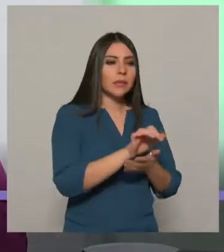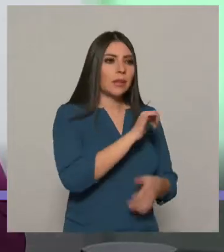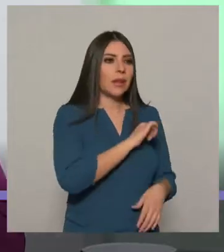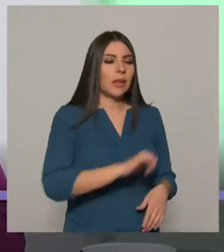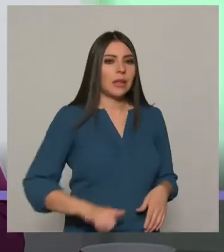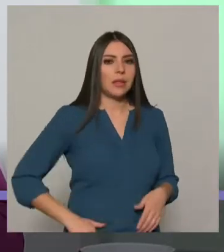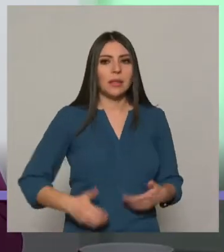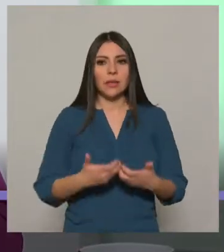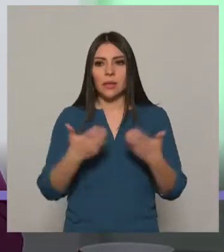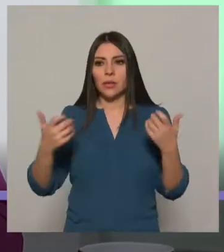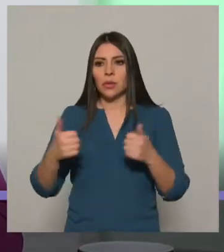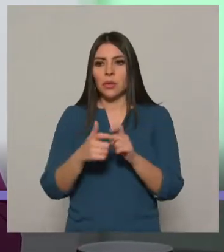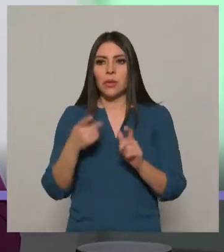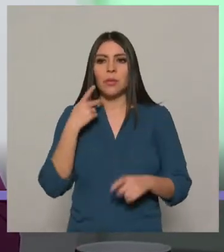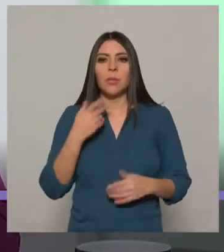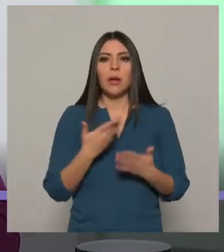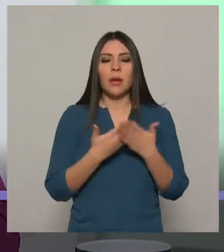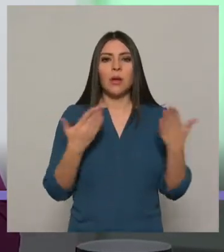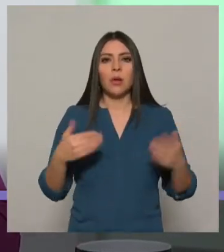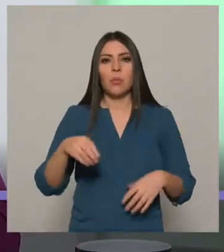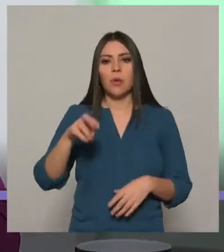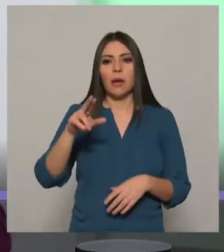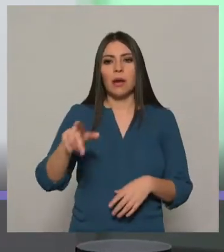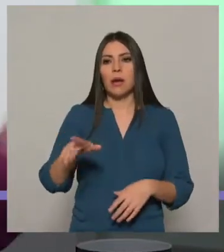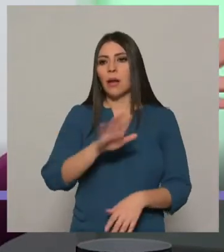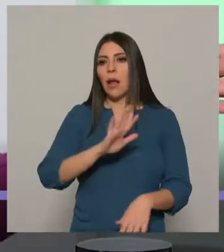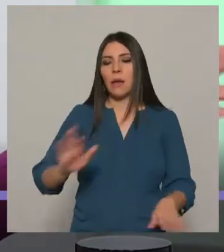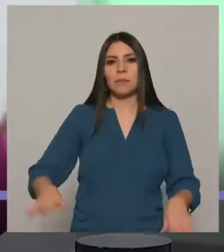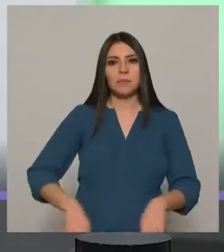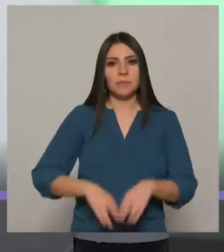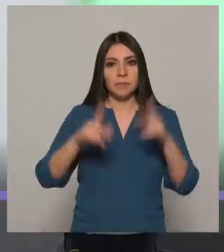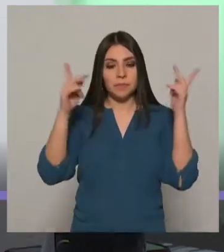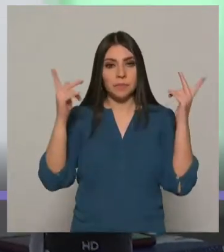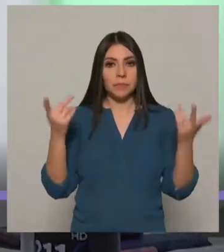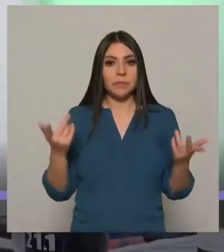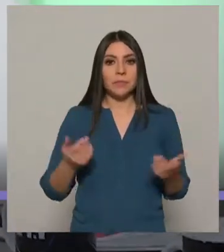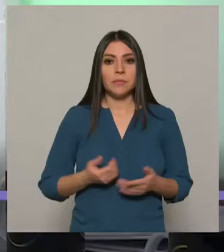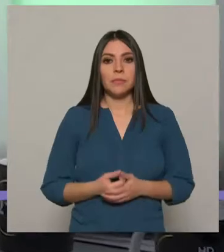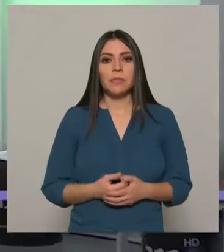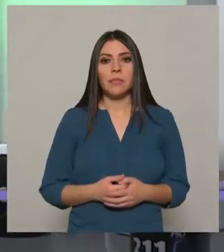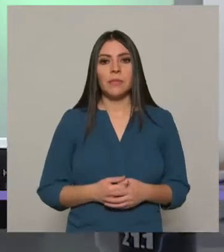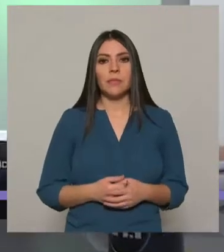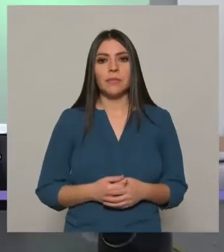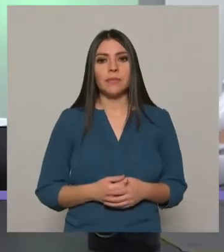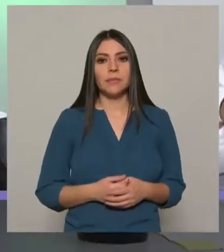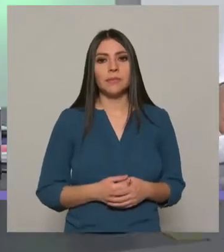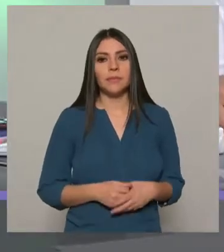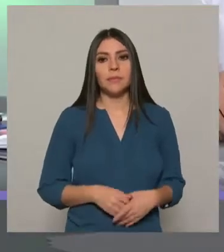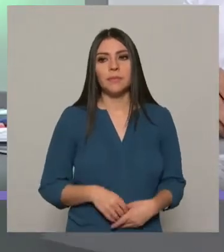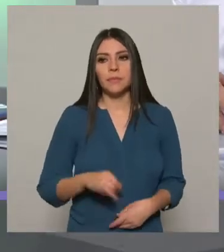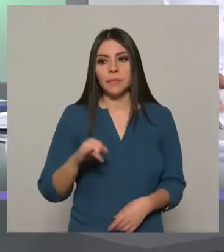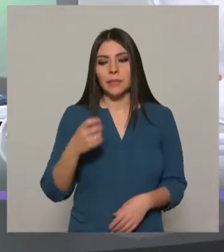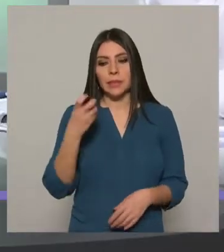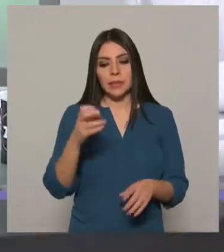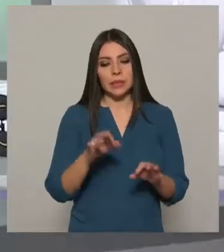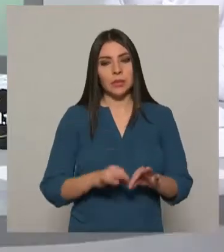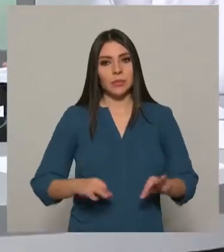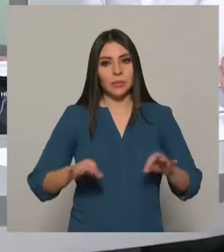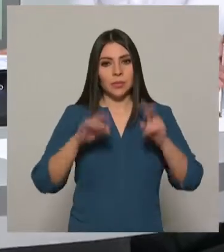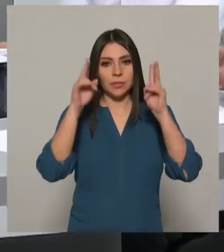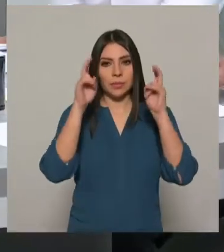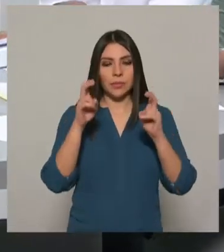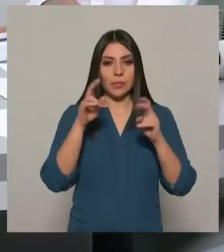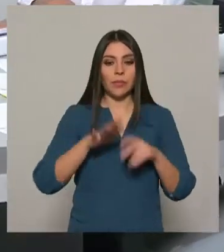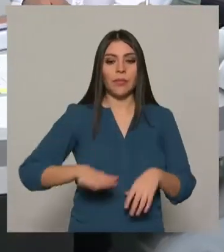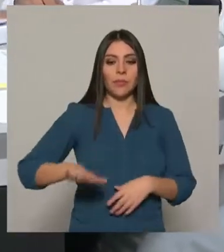oposición. ¿Morena ha roto ya ese esquema, diputado? Sí, me parece que ese es un tema clave. En la Ciudad de